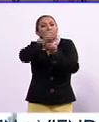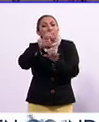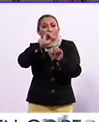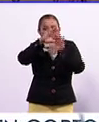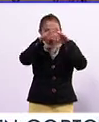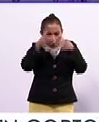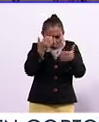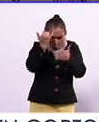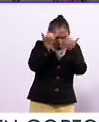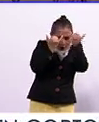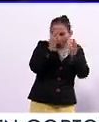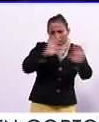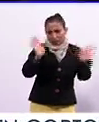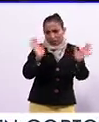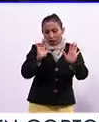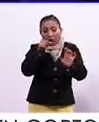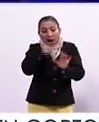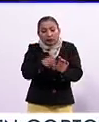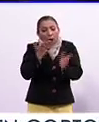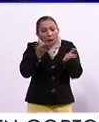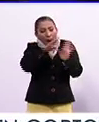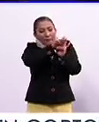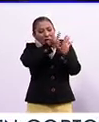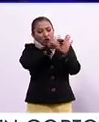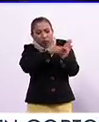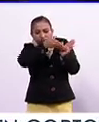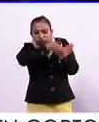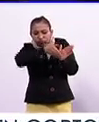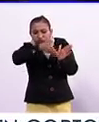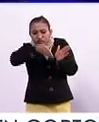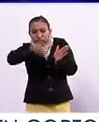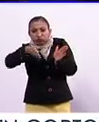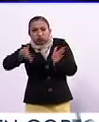bola de cristal, sino tiene toda una metodología,